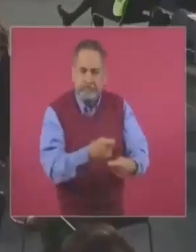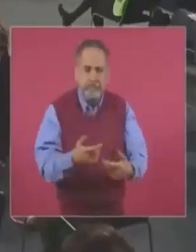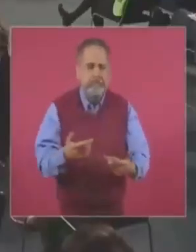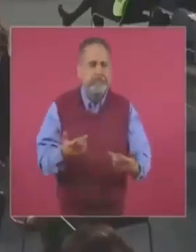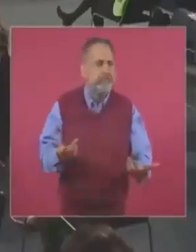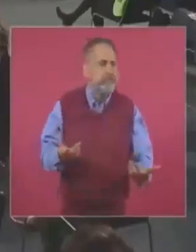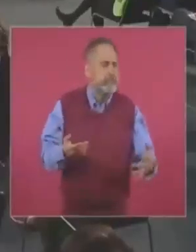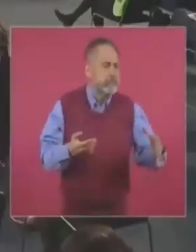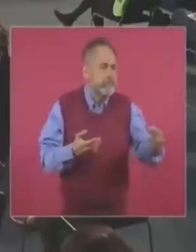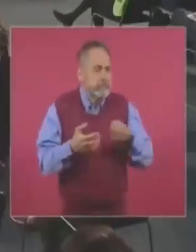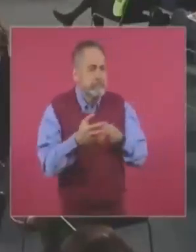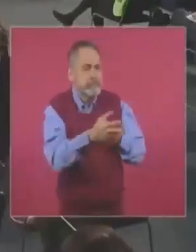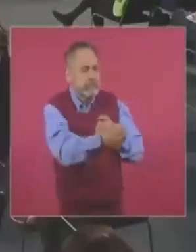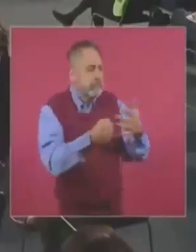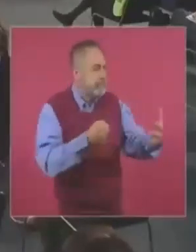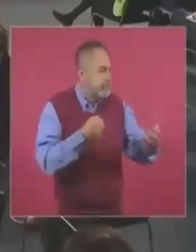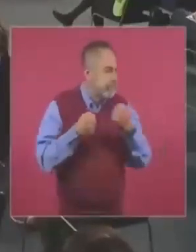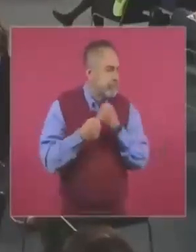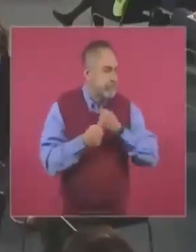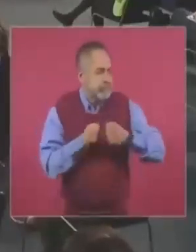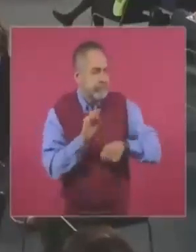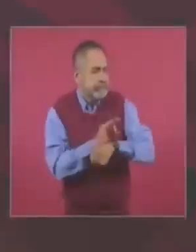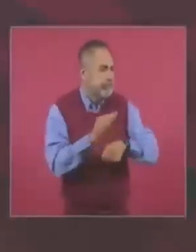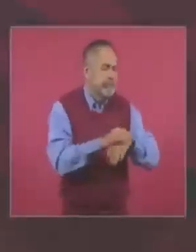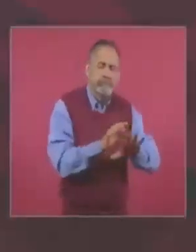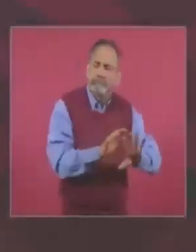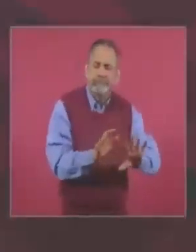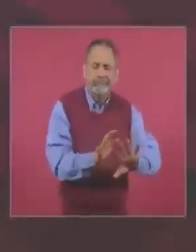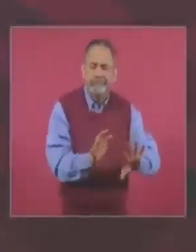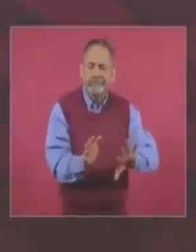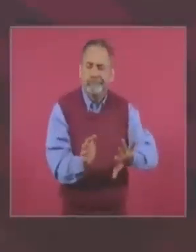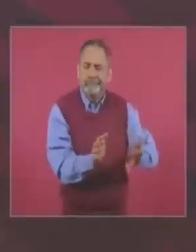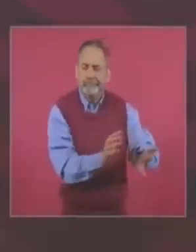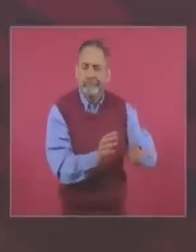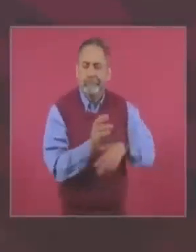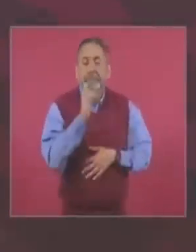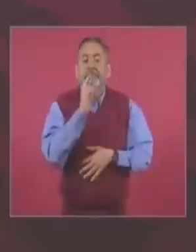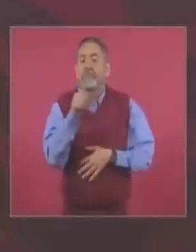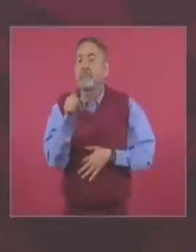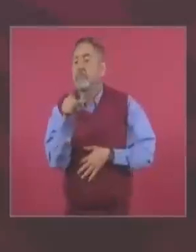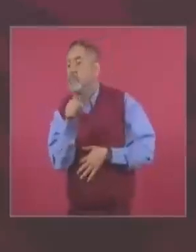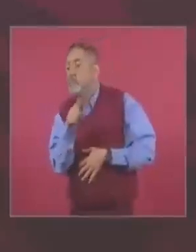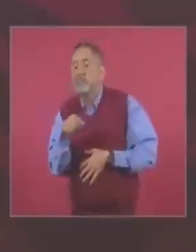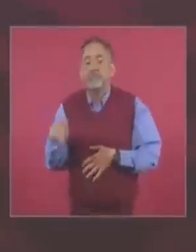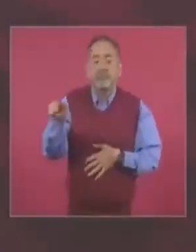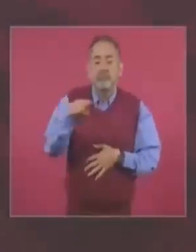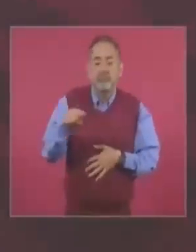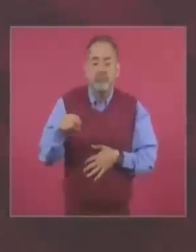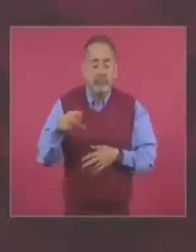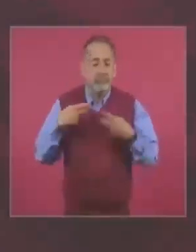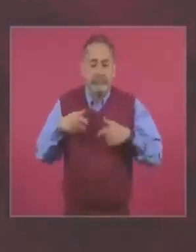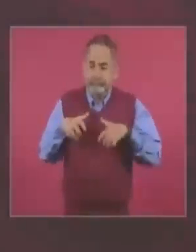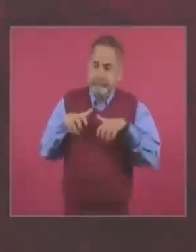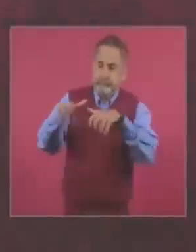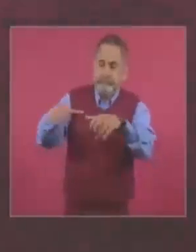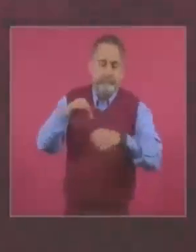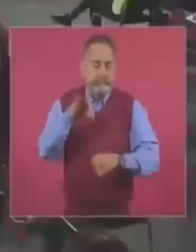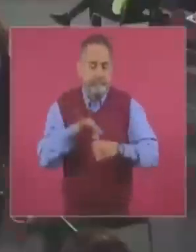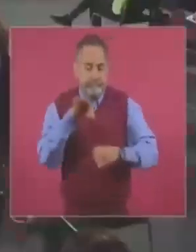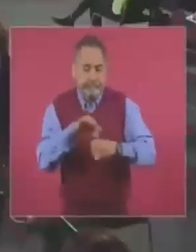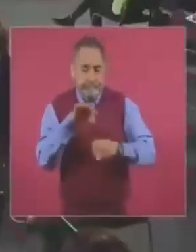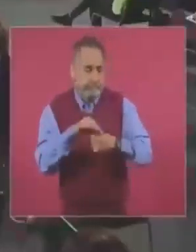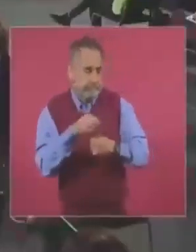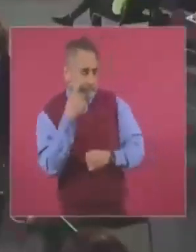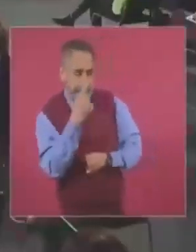al Poder Judicial de la Federación, indicando que estaba en riesgo el Tratado de Libre Comercio entre México,